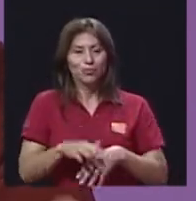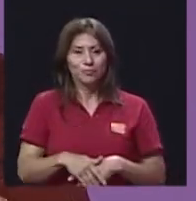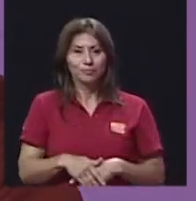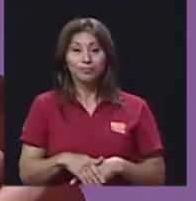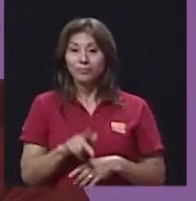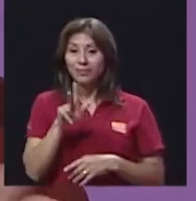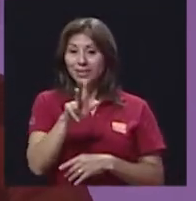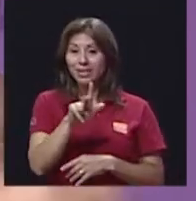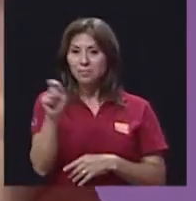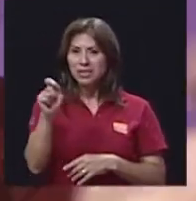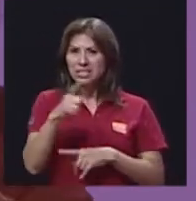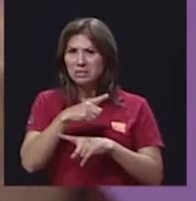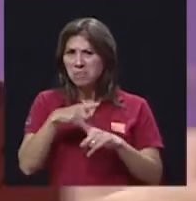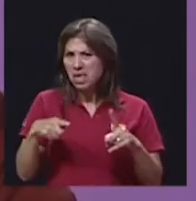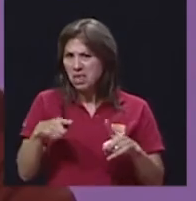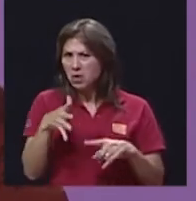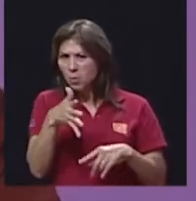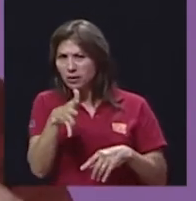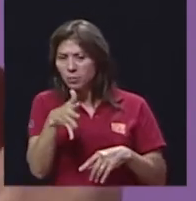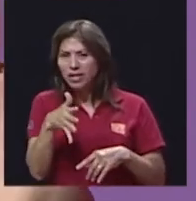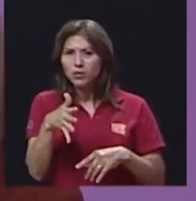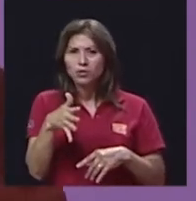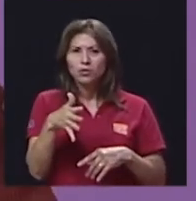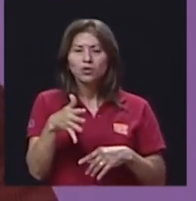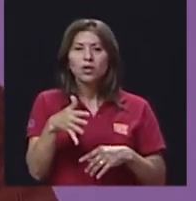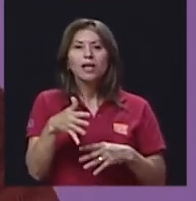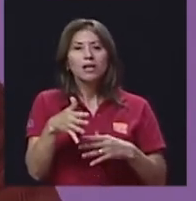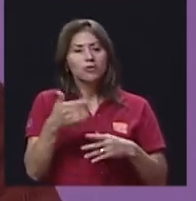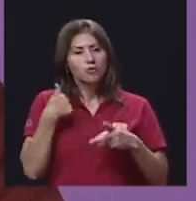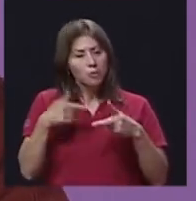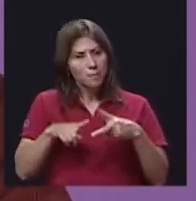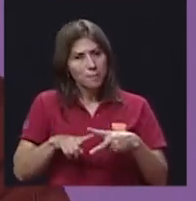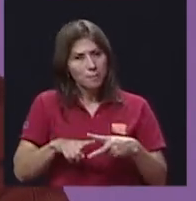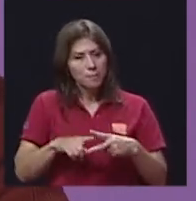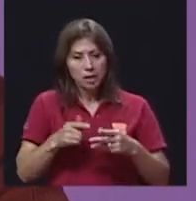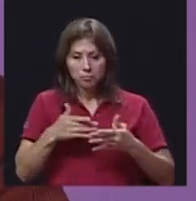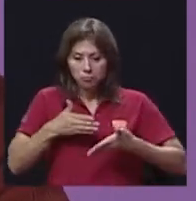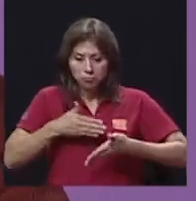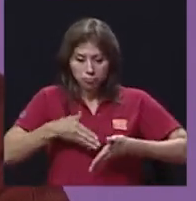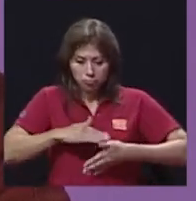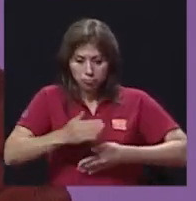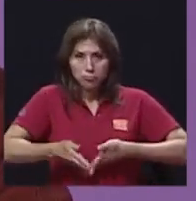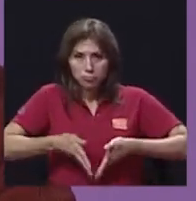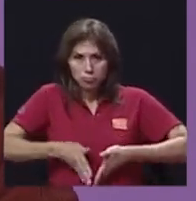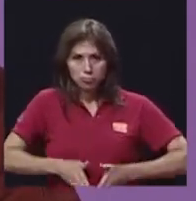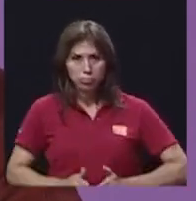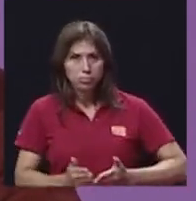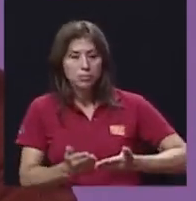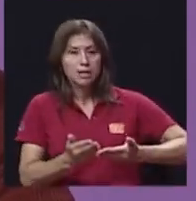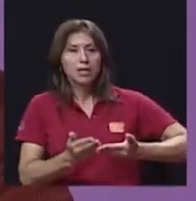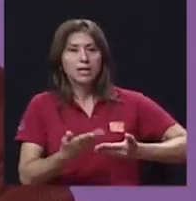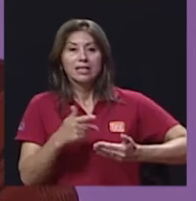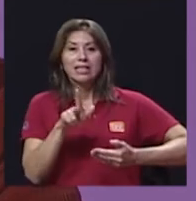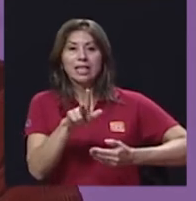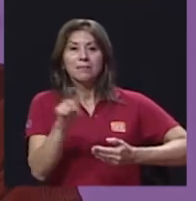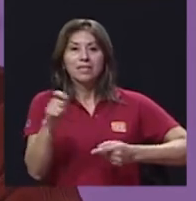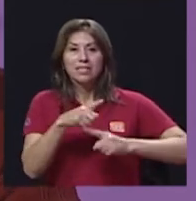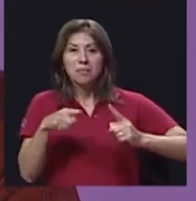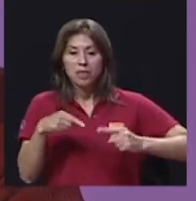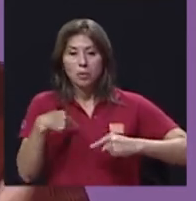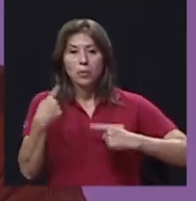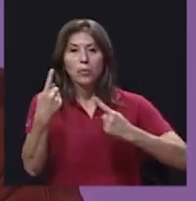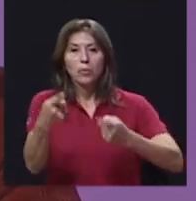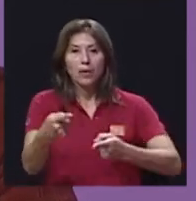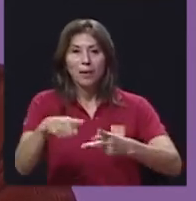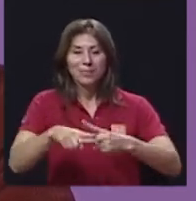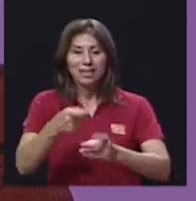meses y medio más o menos y contando con vacaciones empecé a trabajar por dicha digamos nosotros fue